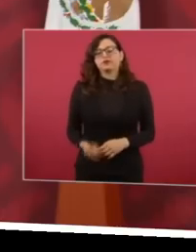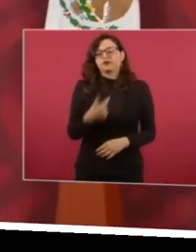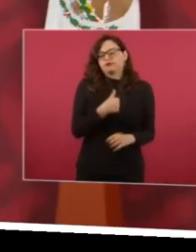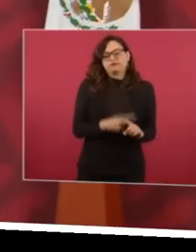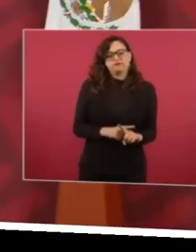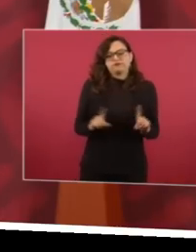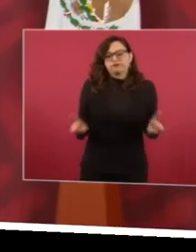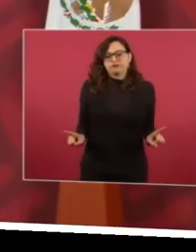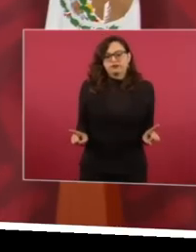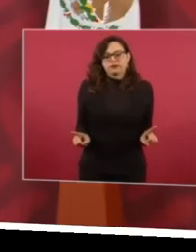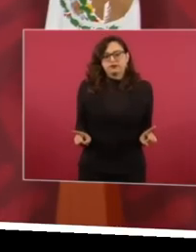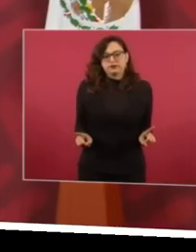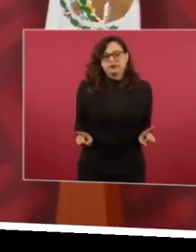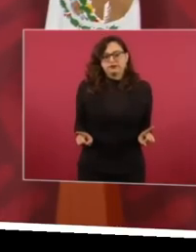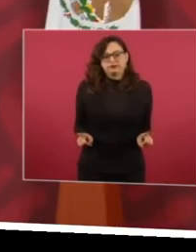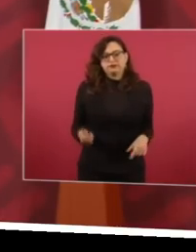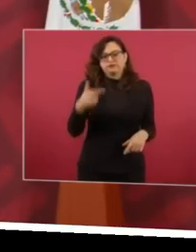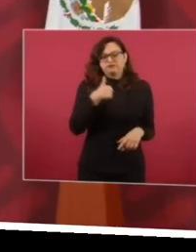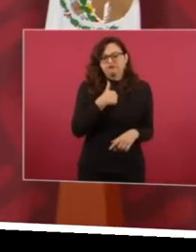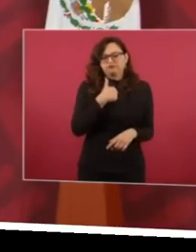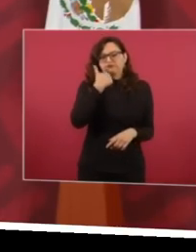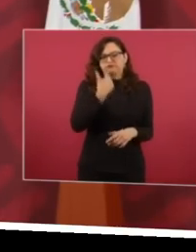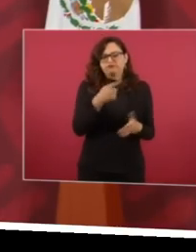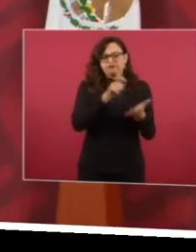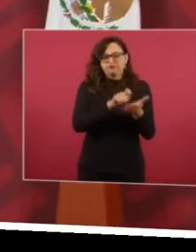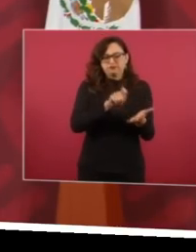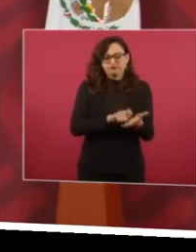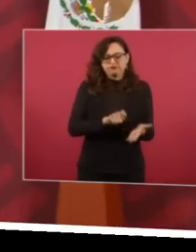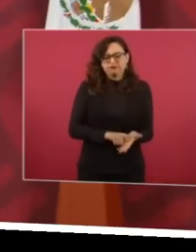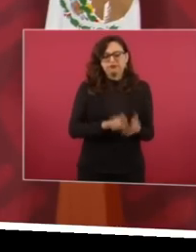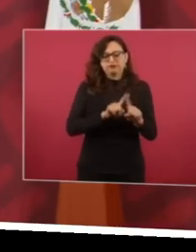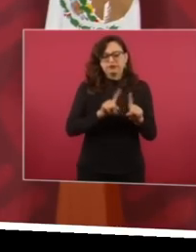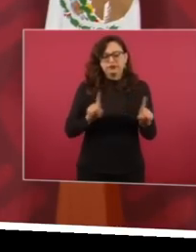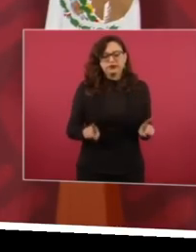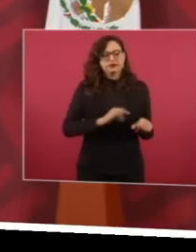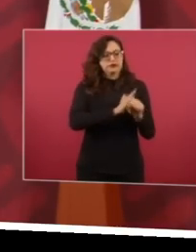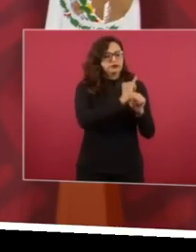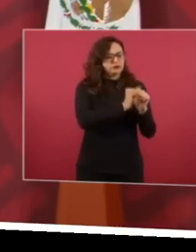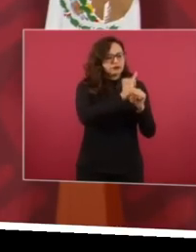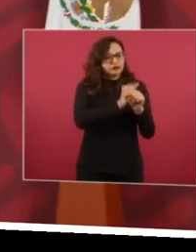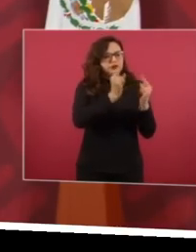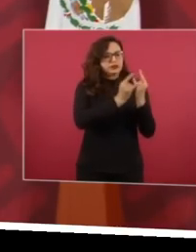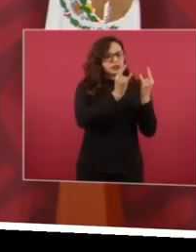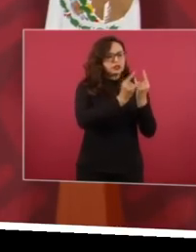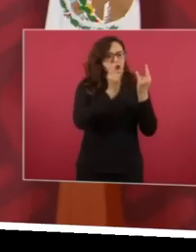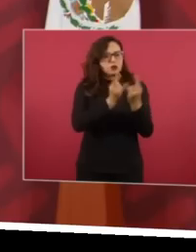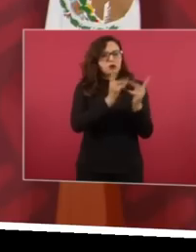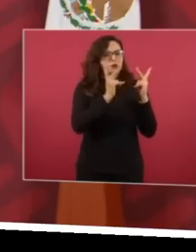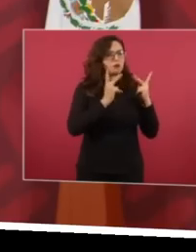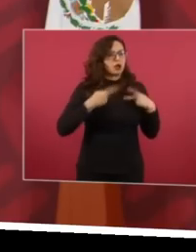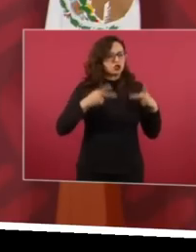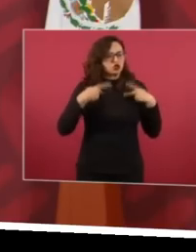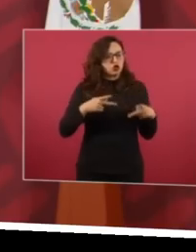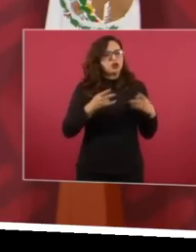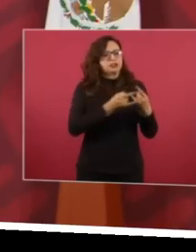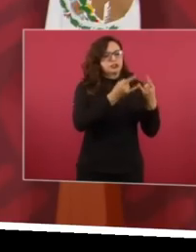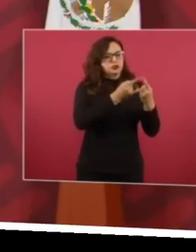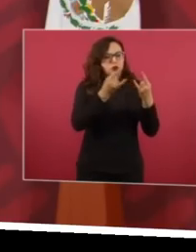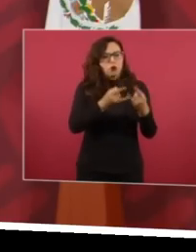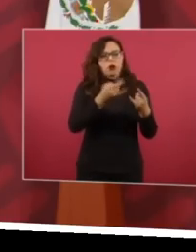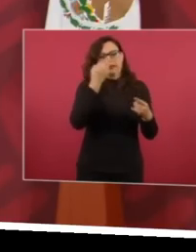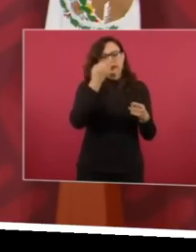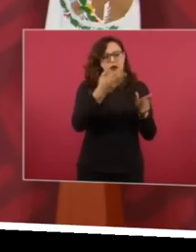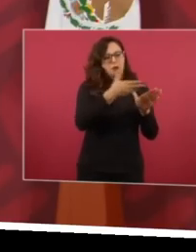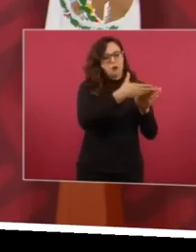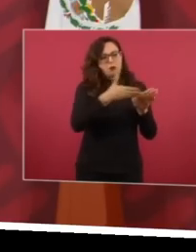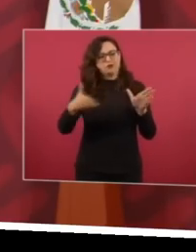imaginar con testimonios códices con crónicas cómo